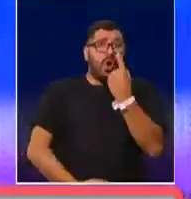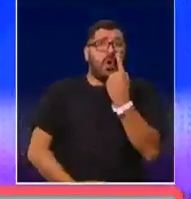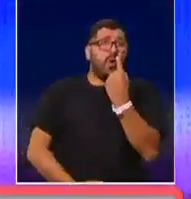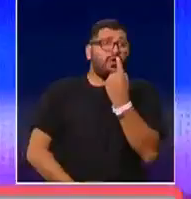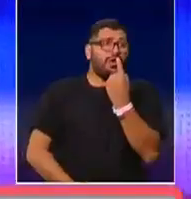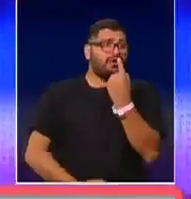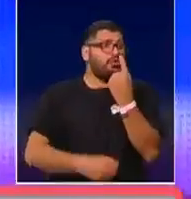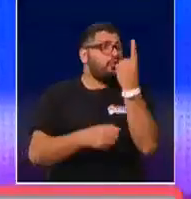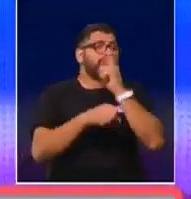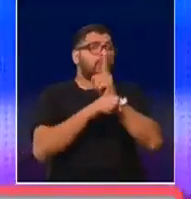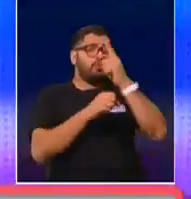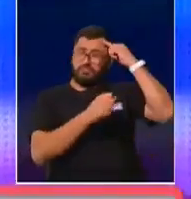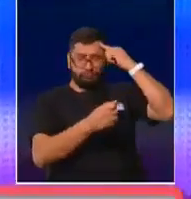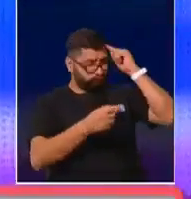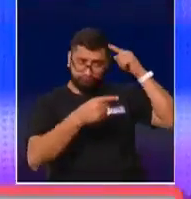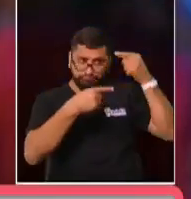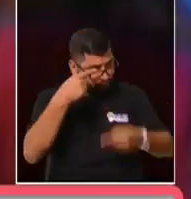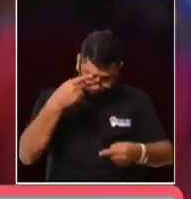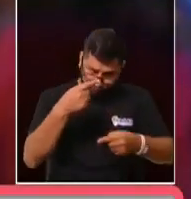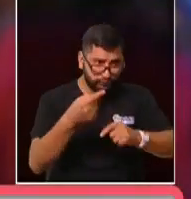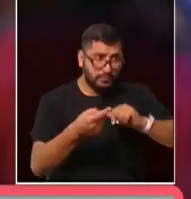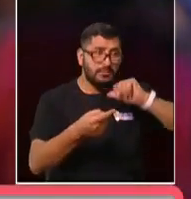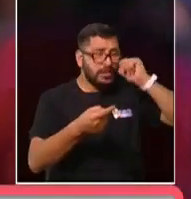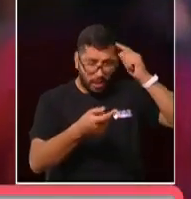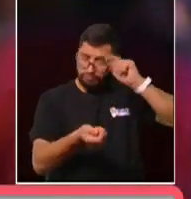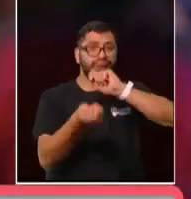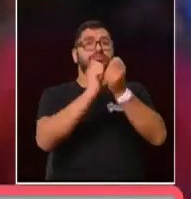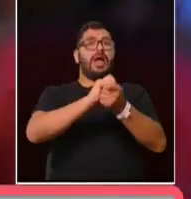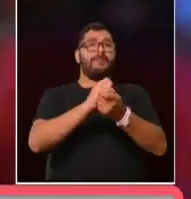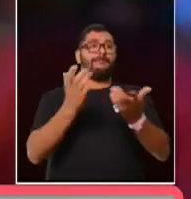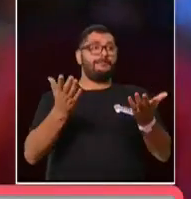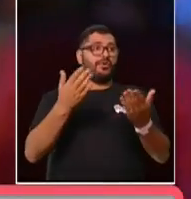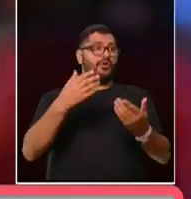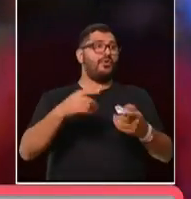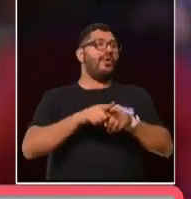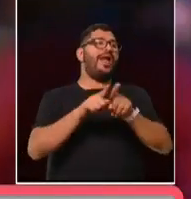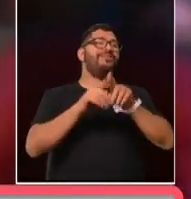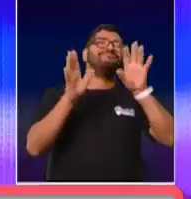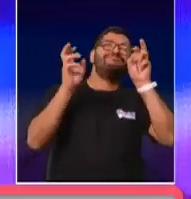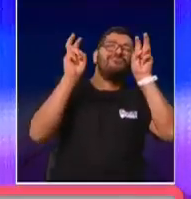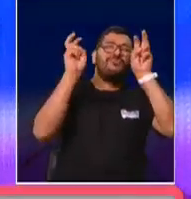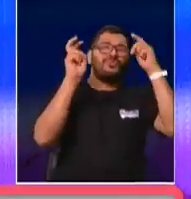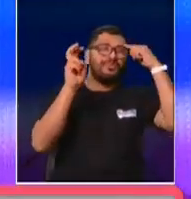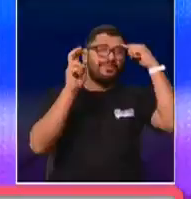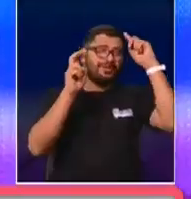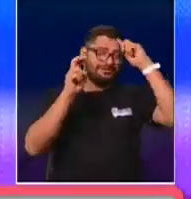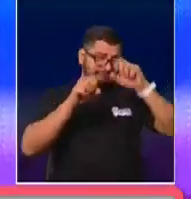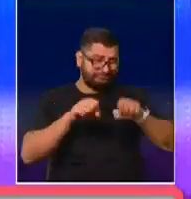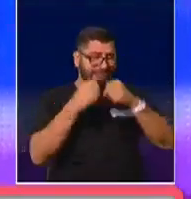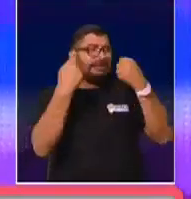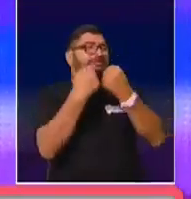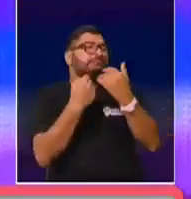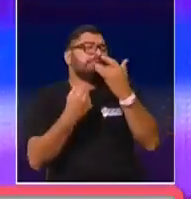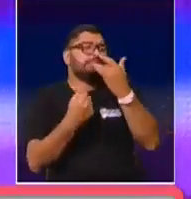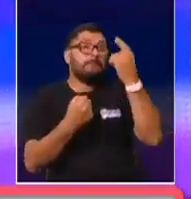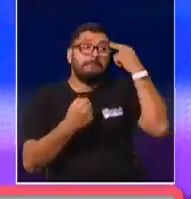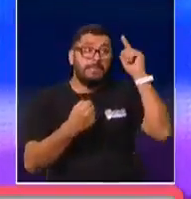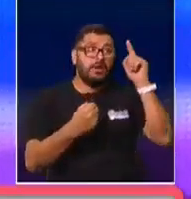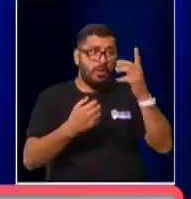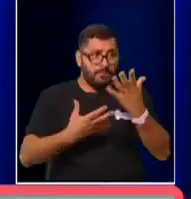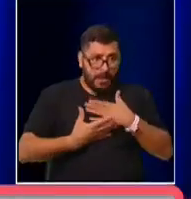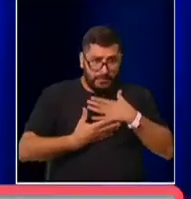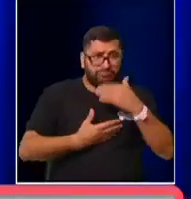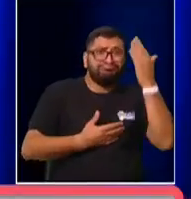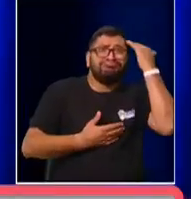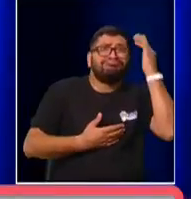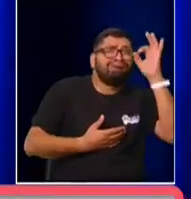a otro, en realidad, tuvimos este inconveniente, digámoslo, de algún sentido. Y a pesar de que yo no sabía que iba a